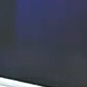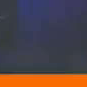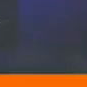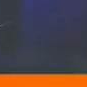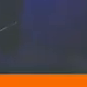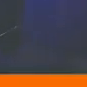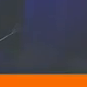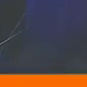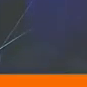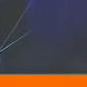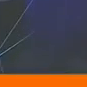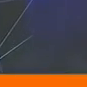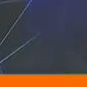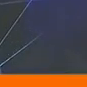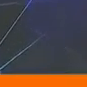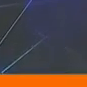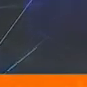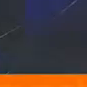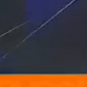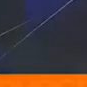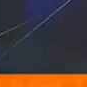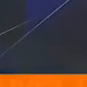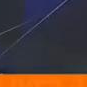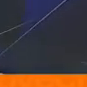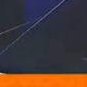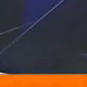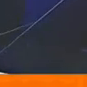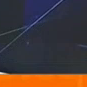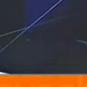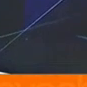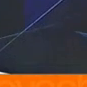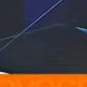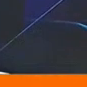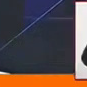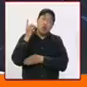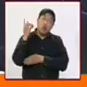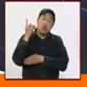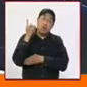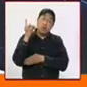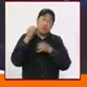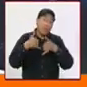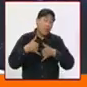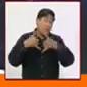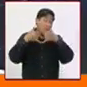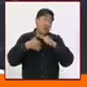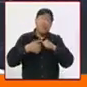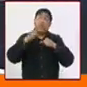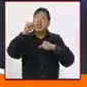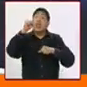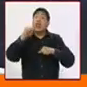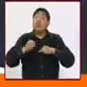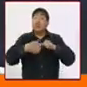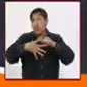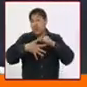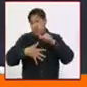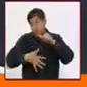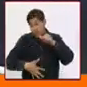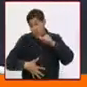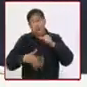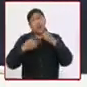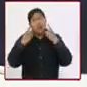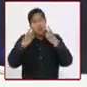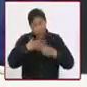Y la distribución de cómo estarán los emparejamientos de los equipos nacionales en la Copa Sudamericana. Atentos que vamos a ir a